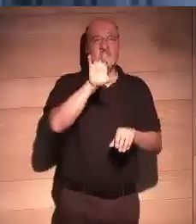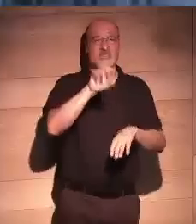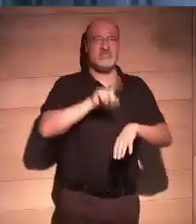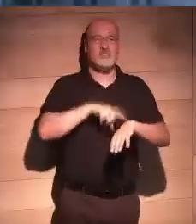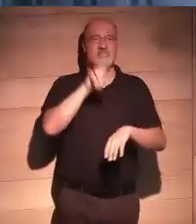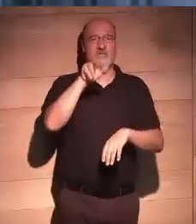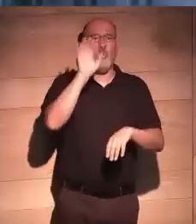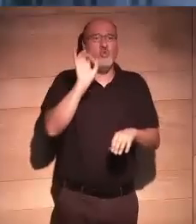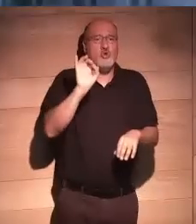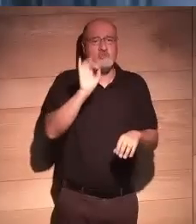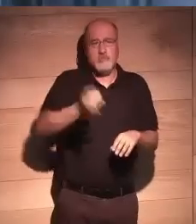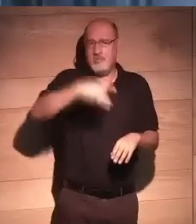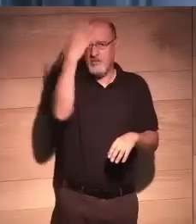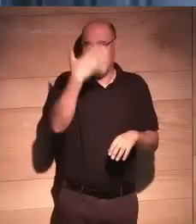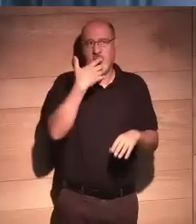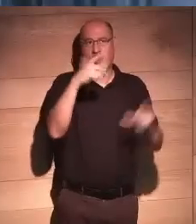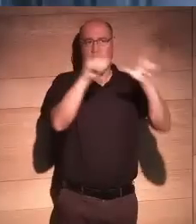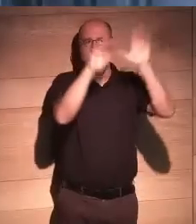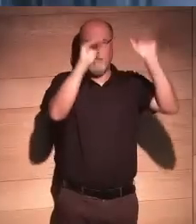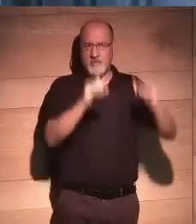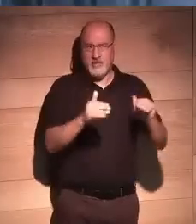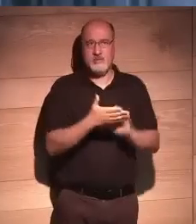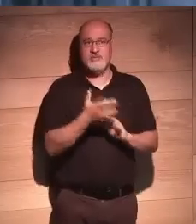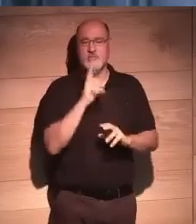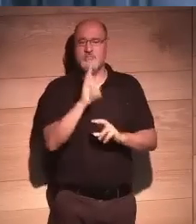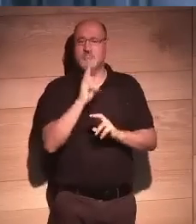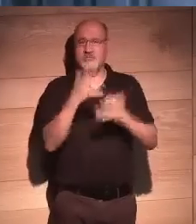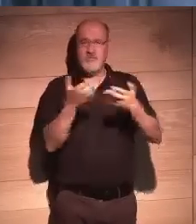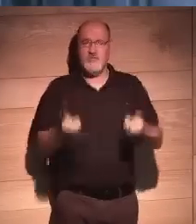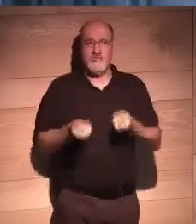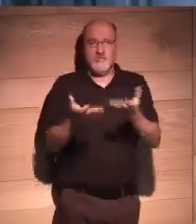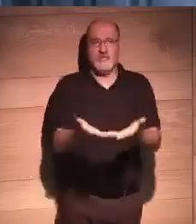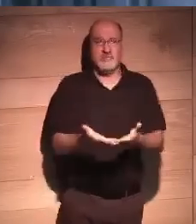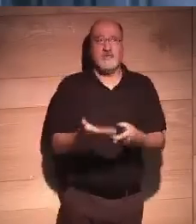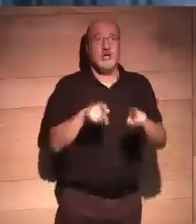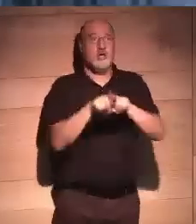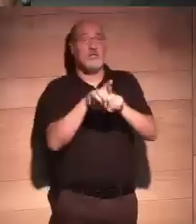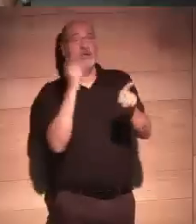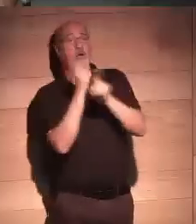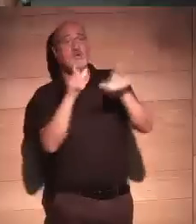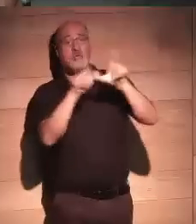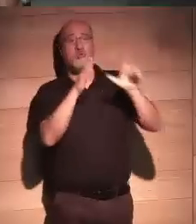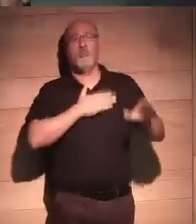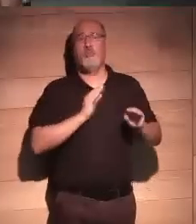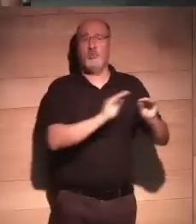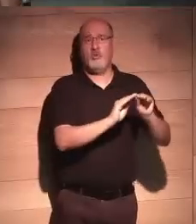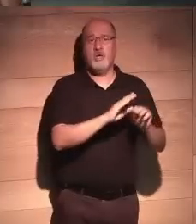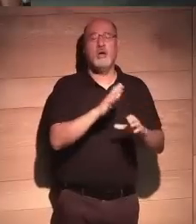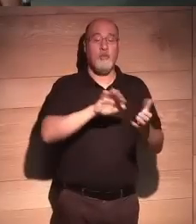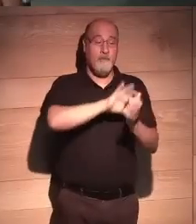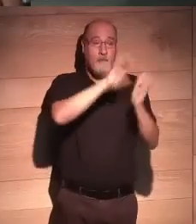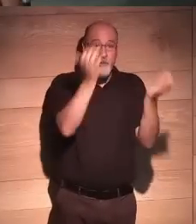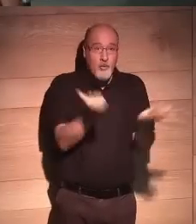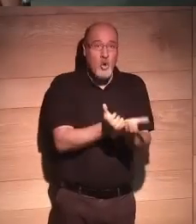has imaginado nada, pues igual deberías ver menos la tele, ¿no? También hacer autocrítica contra la propia televisión. Eso era muy interesante y eso lo conseguía la bola de